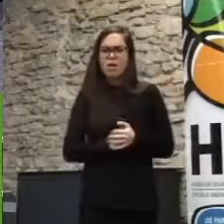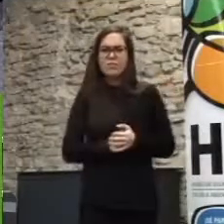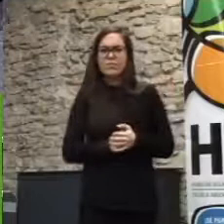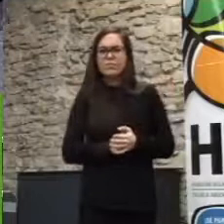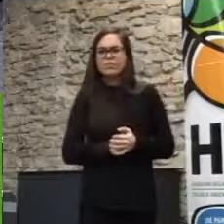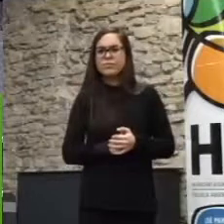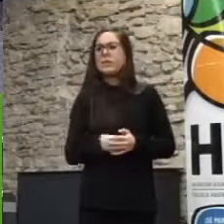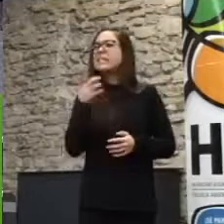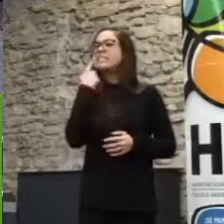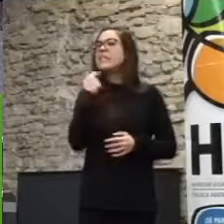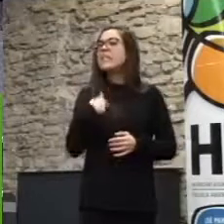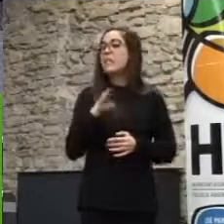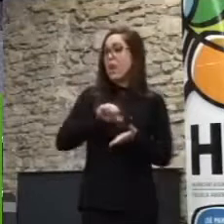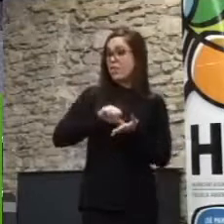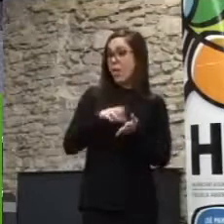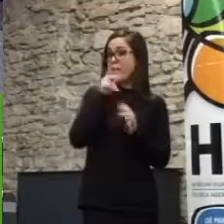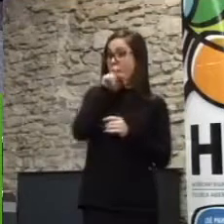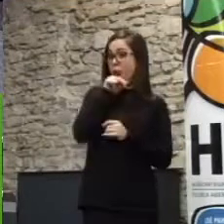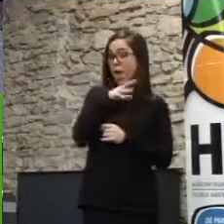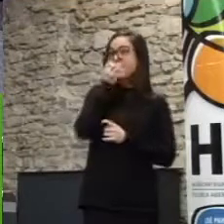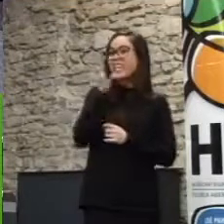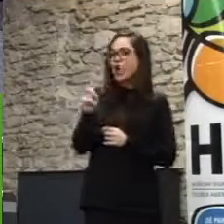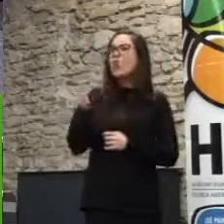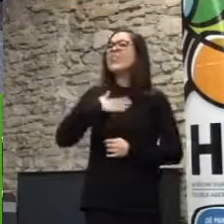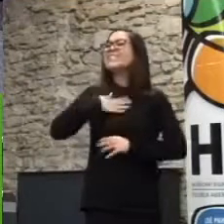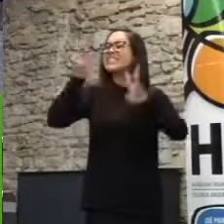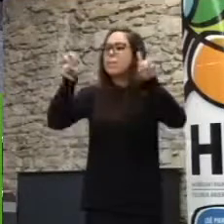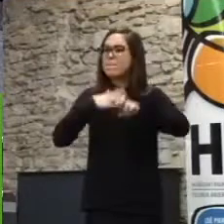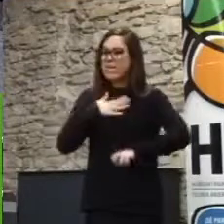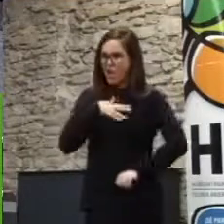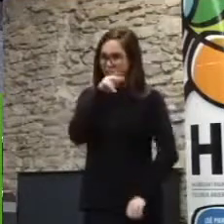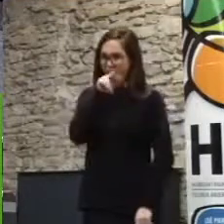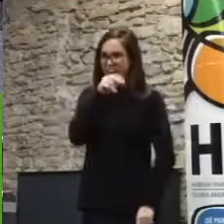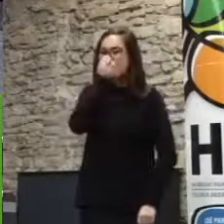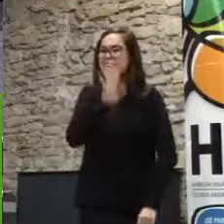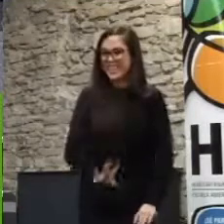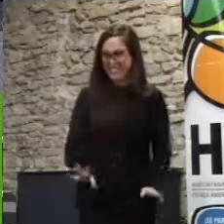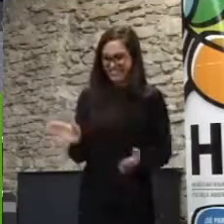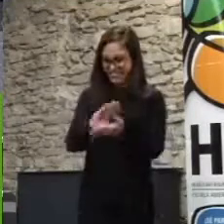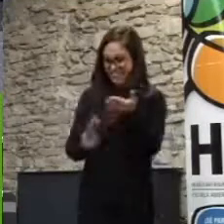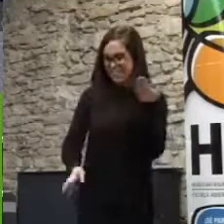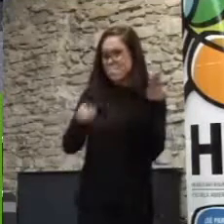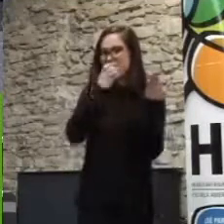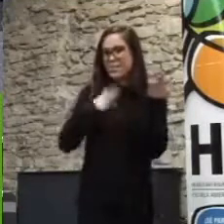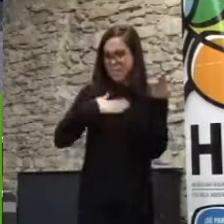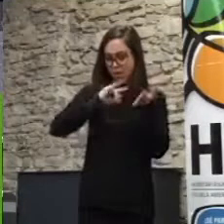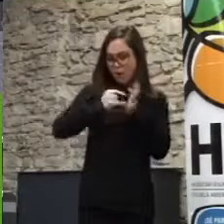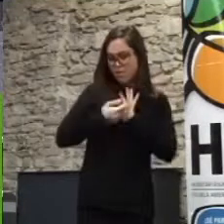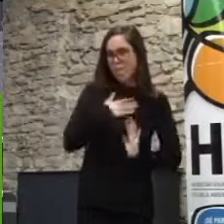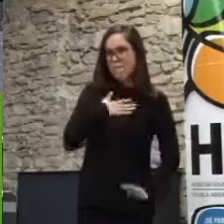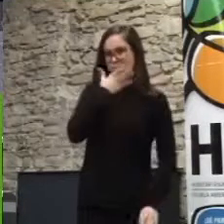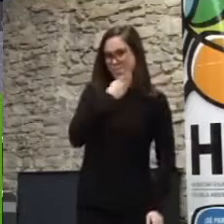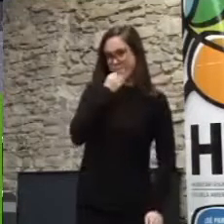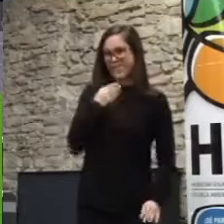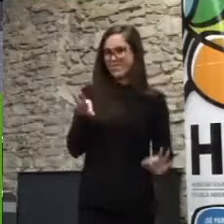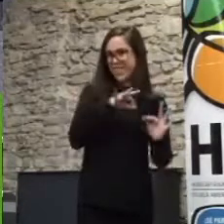habla bien de lo mío. No te piden hablar bien de la ciudad. Te piden, oye, habla bien de mi proyecto, de mi,